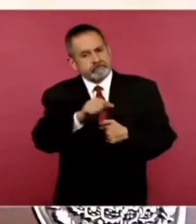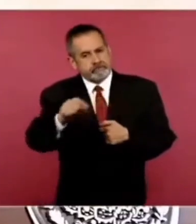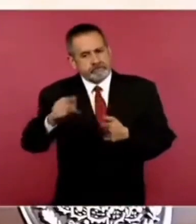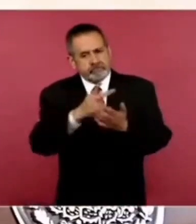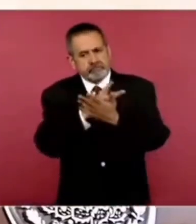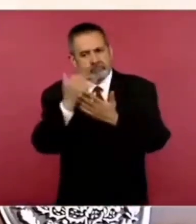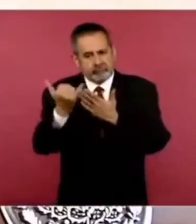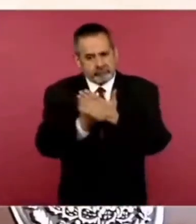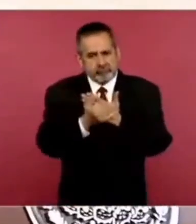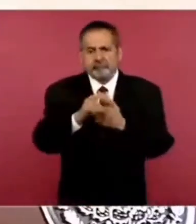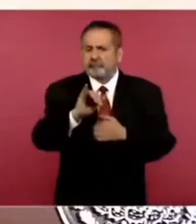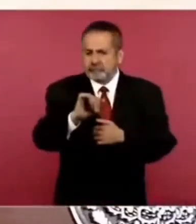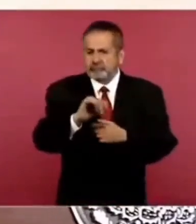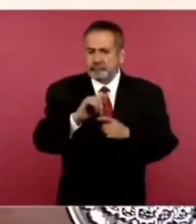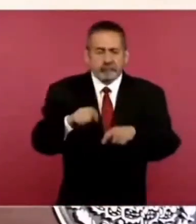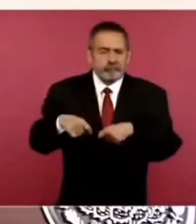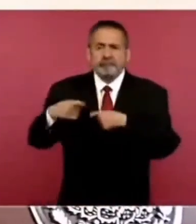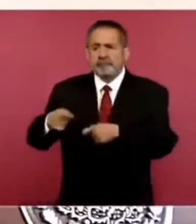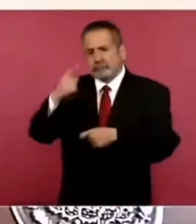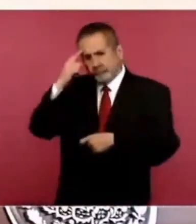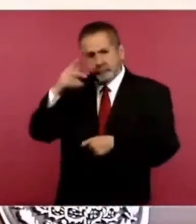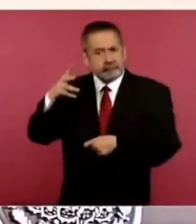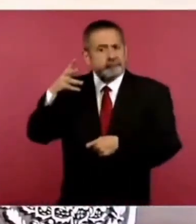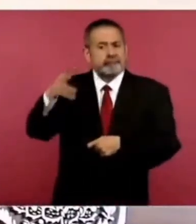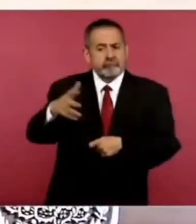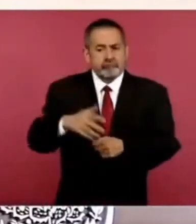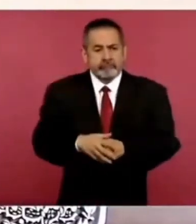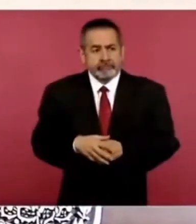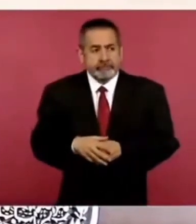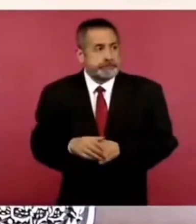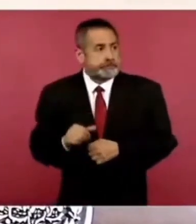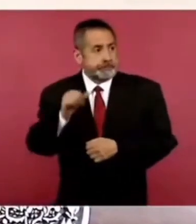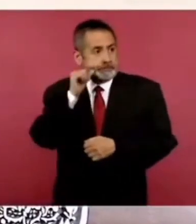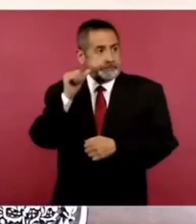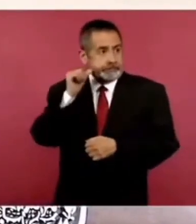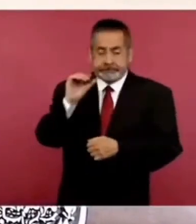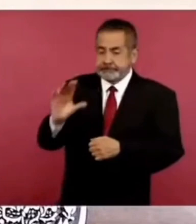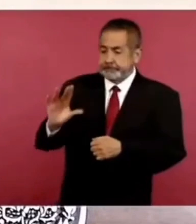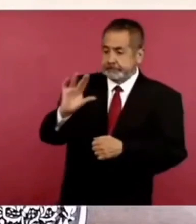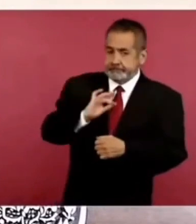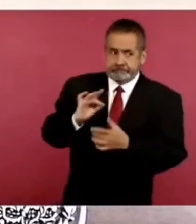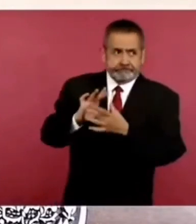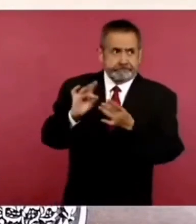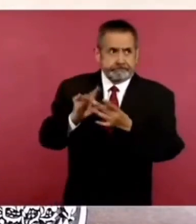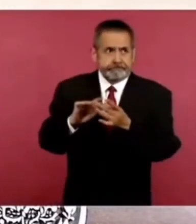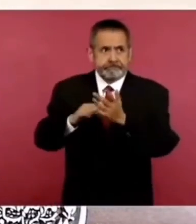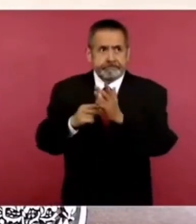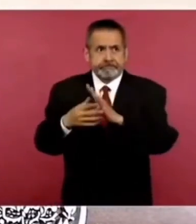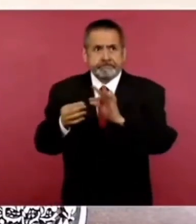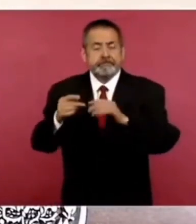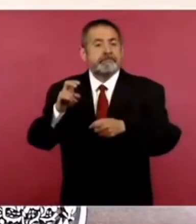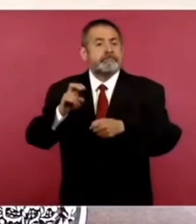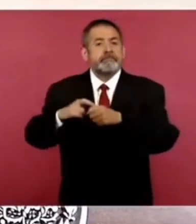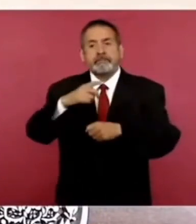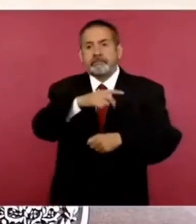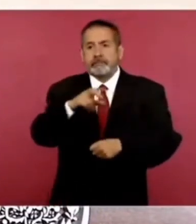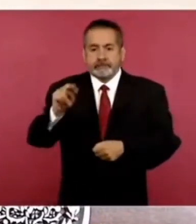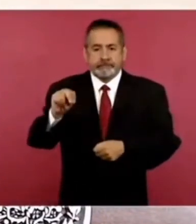proyectos para el futuro. Ayer mismo me decía un constructor en Nuevo León